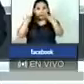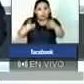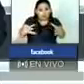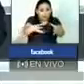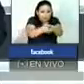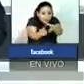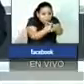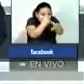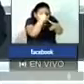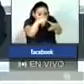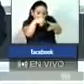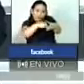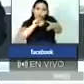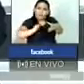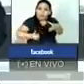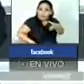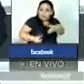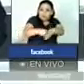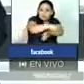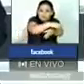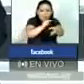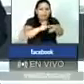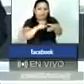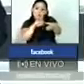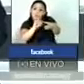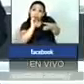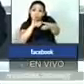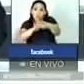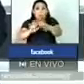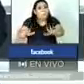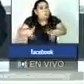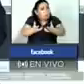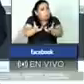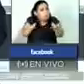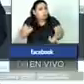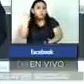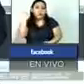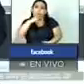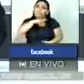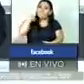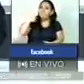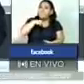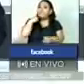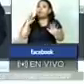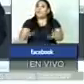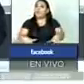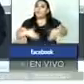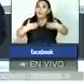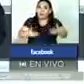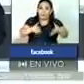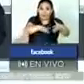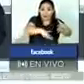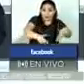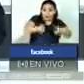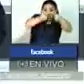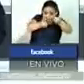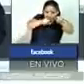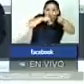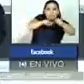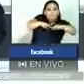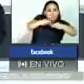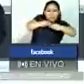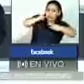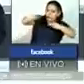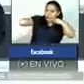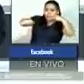de inteligencia del Estado, el incremento en los hechos violentos en el país se debe presuntamente a las órdenes emitidas por grupos criminales